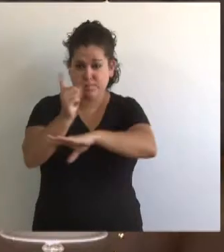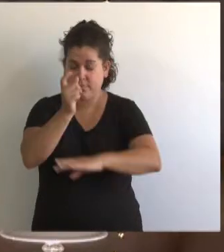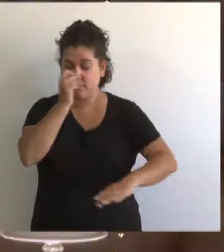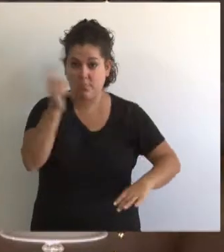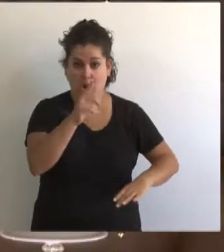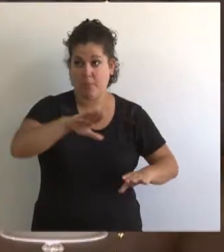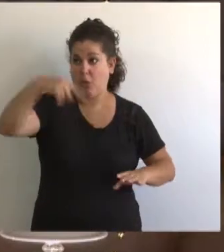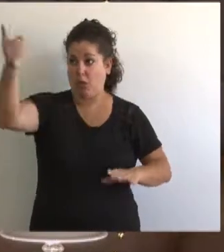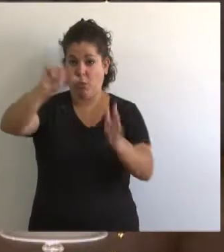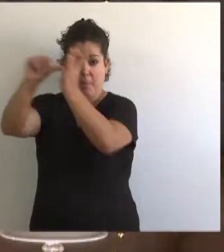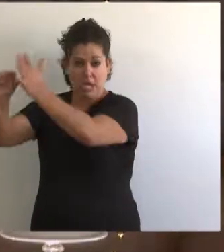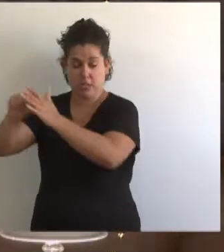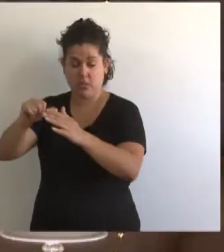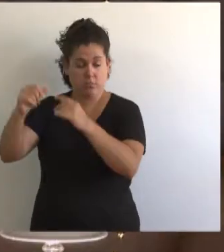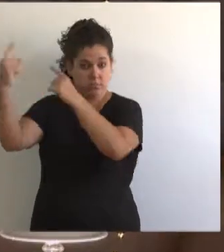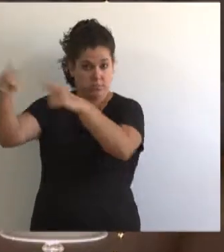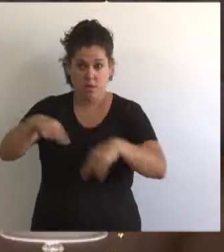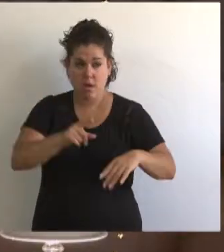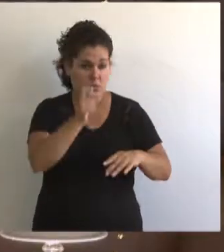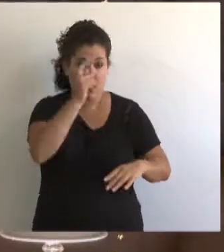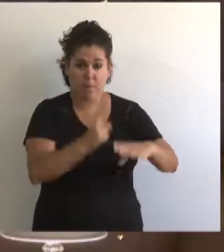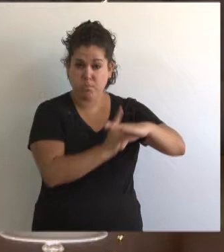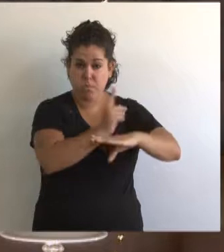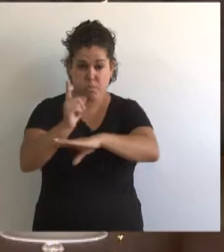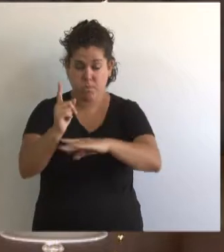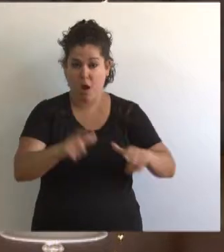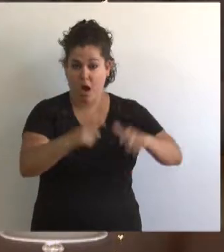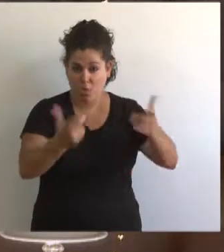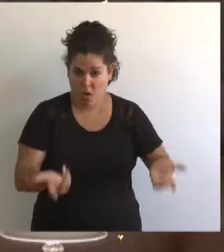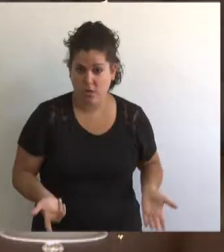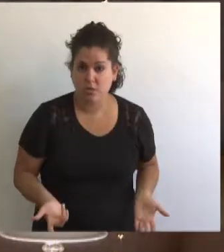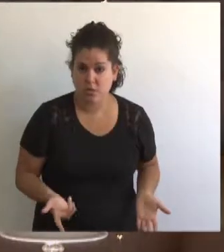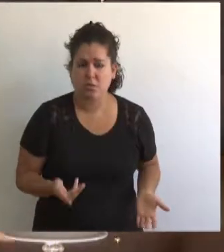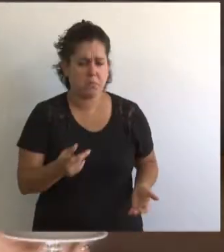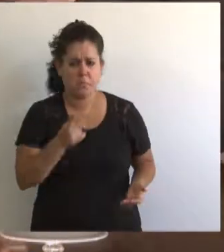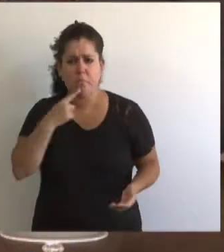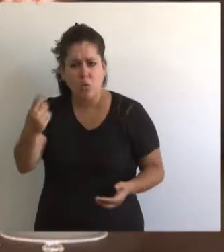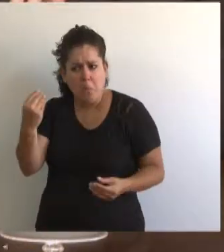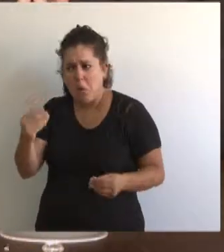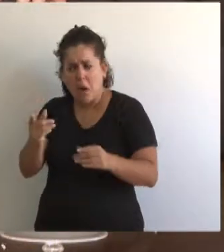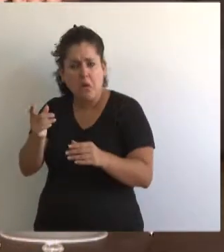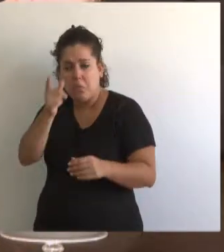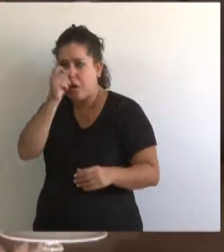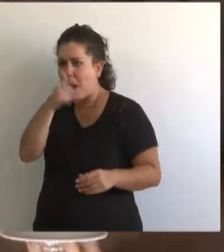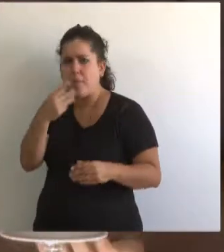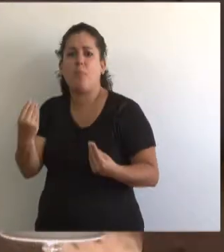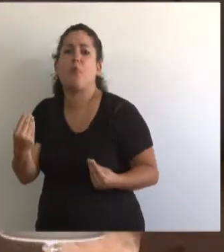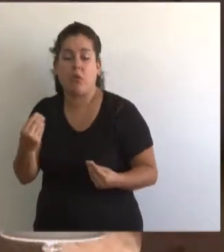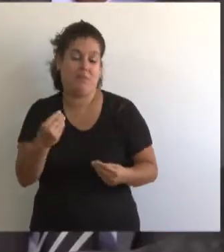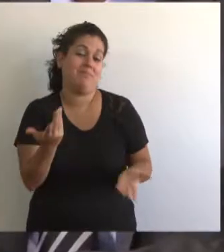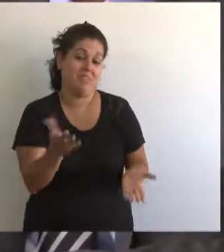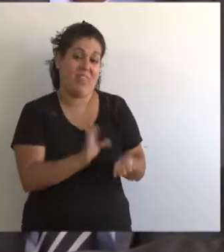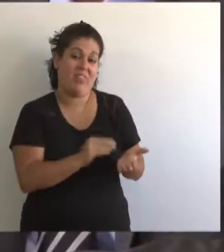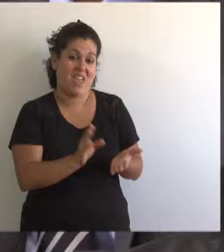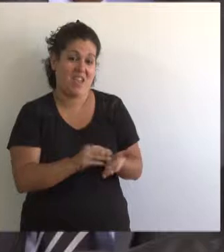del mundo, mucho más rápido. Y tenemos un consumo... ¿Por qué crece más rápido? ¿Por condiciones, y por las condiciones de